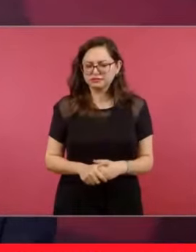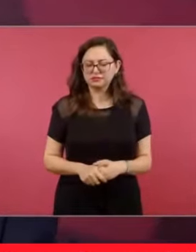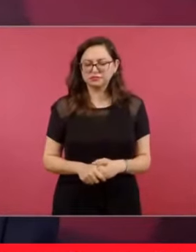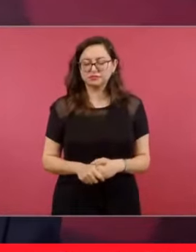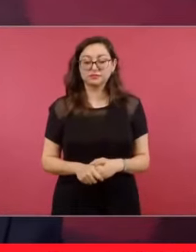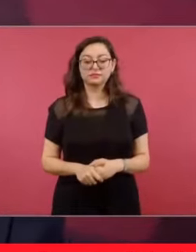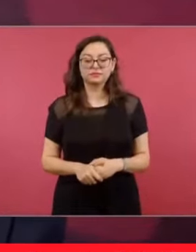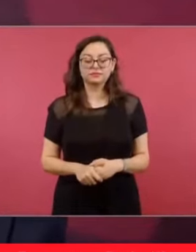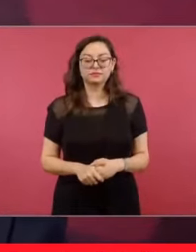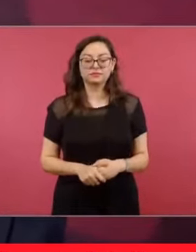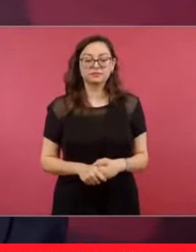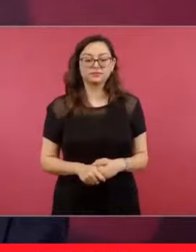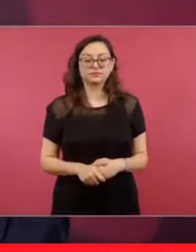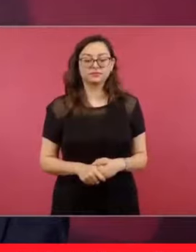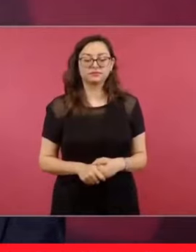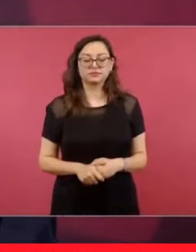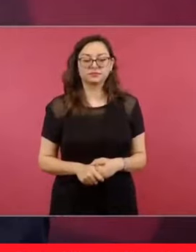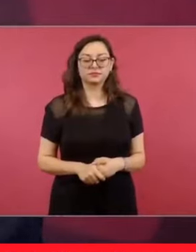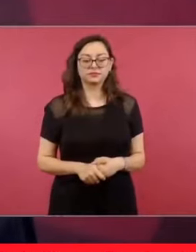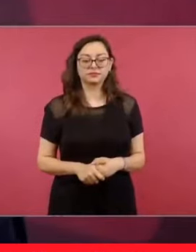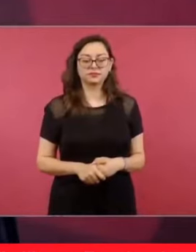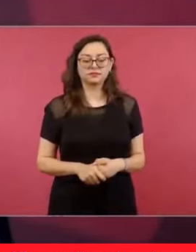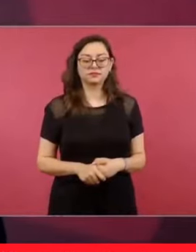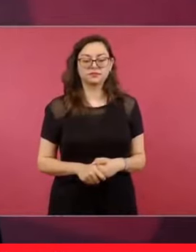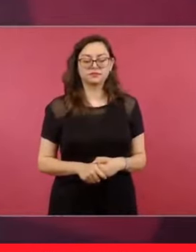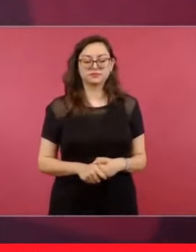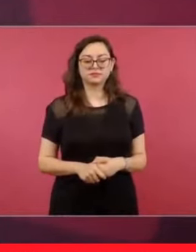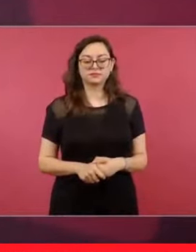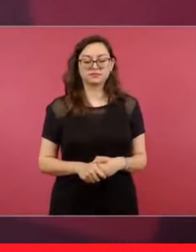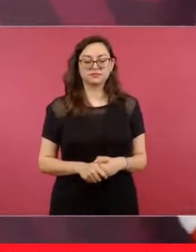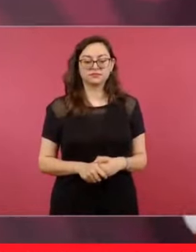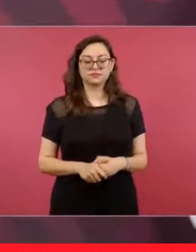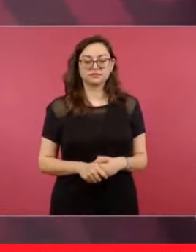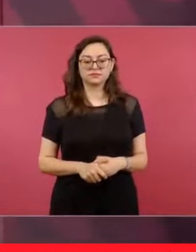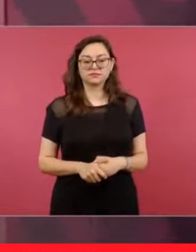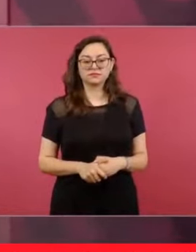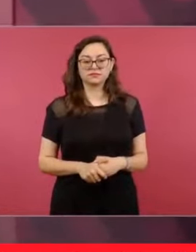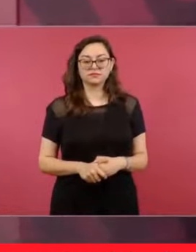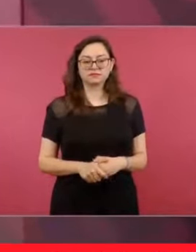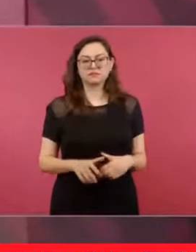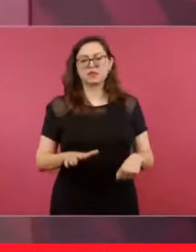bien tienen este ve